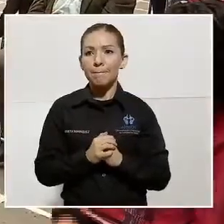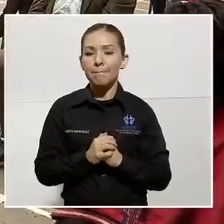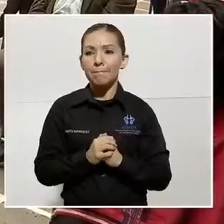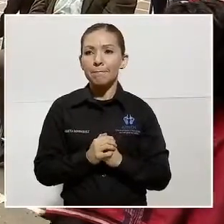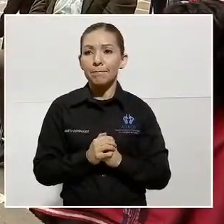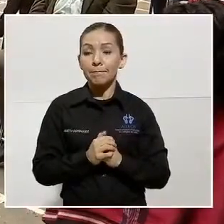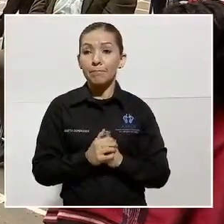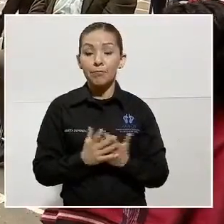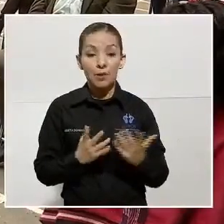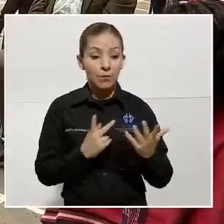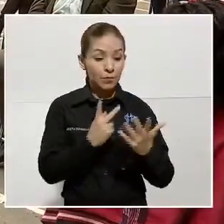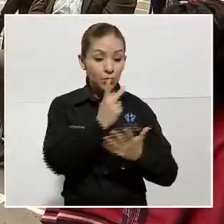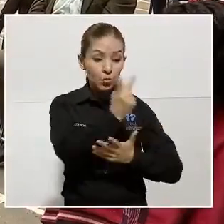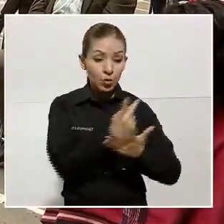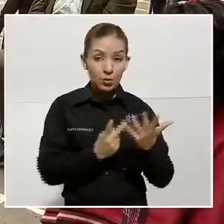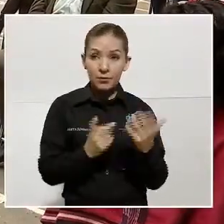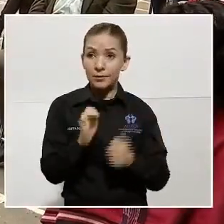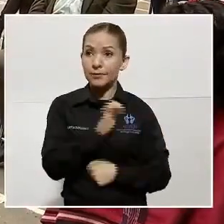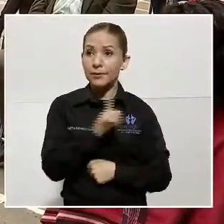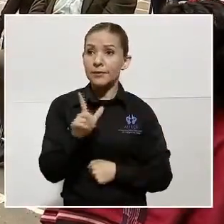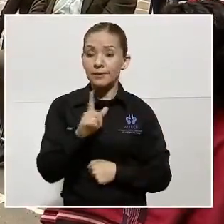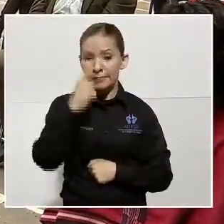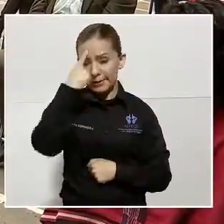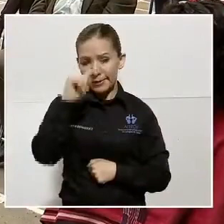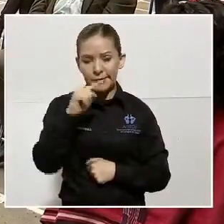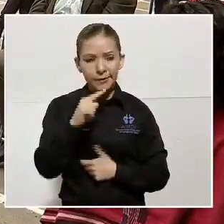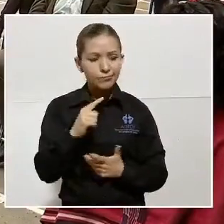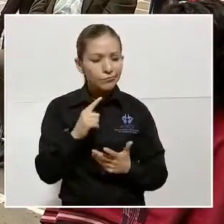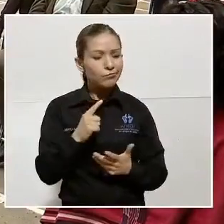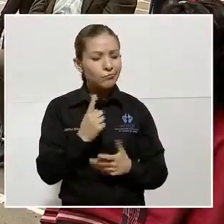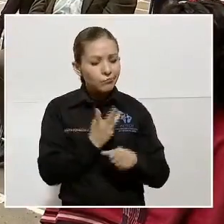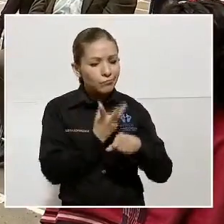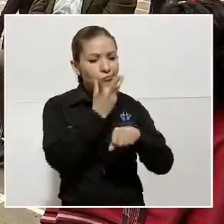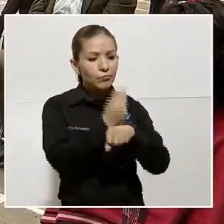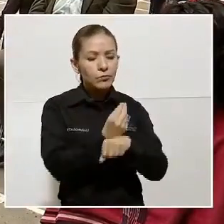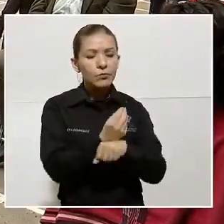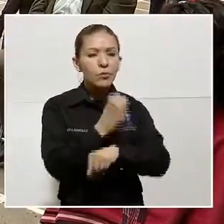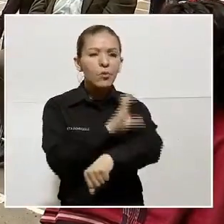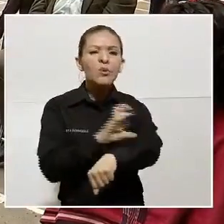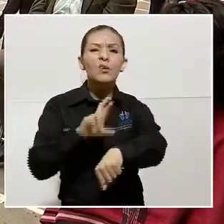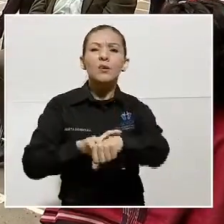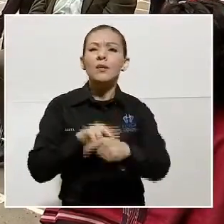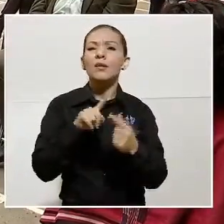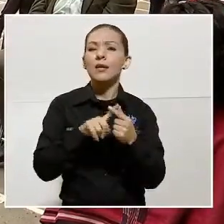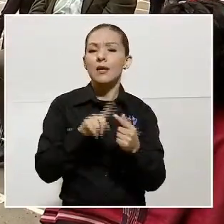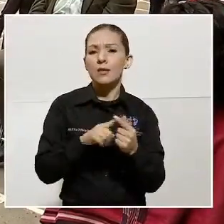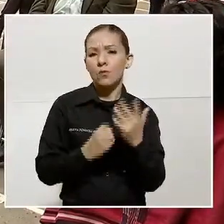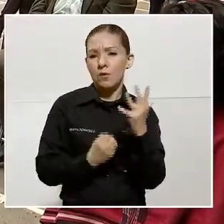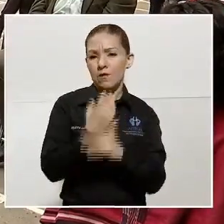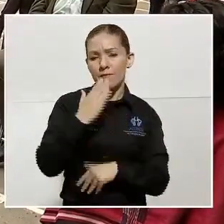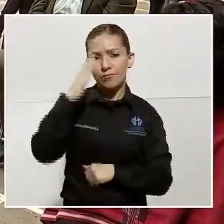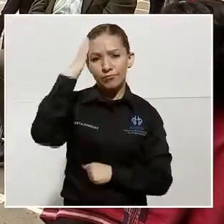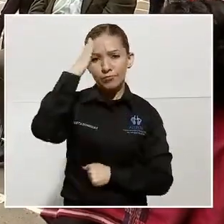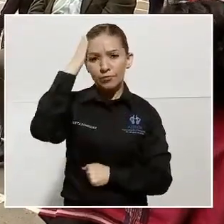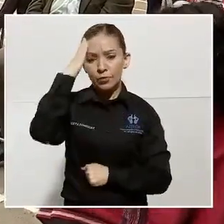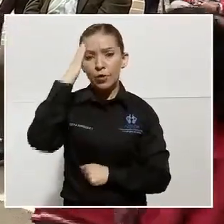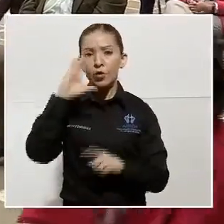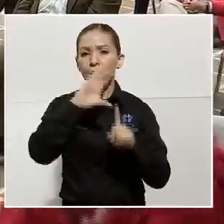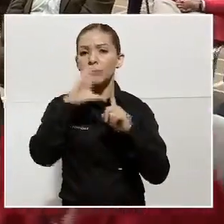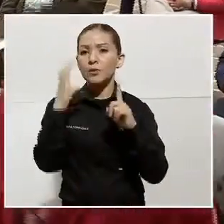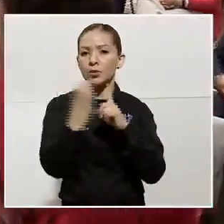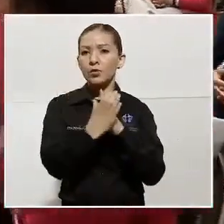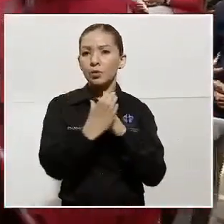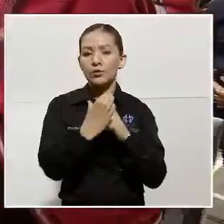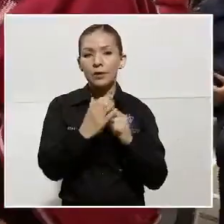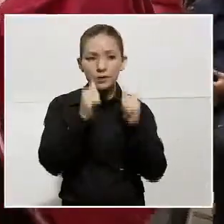Y el Programa Especial de Reparación y Compensación estará bajo la coordinación de la nueva titular de la Comisión Ejecutiva de Atención